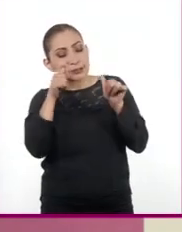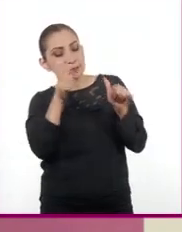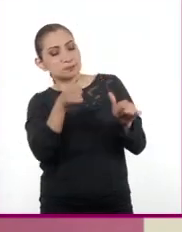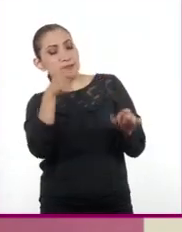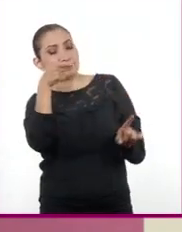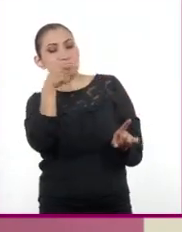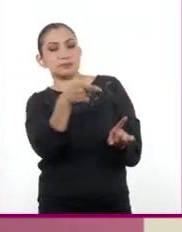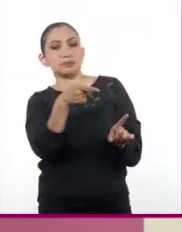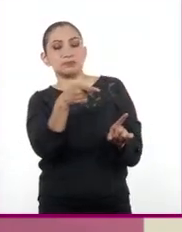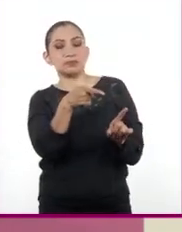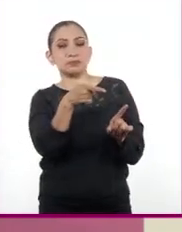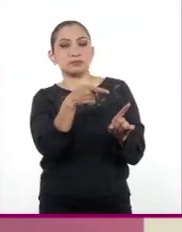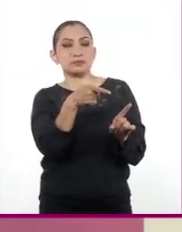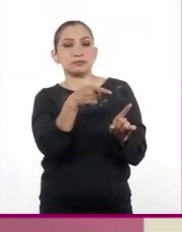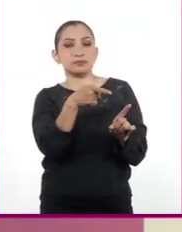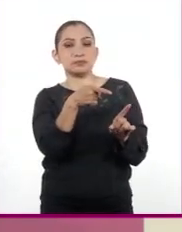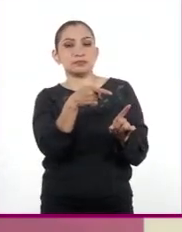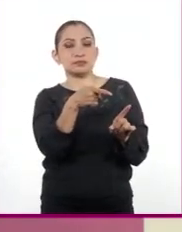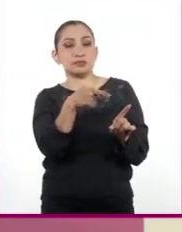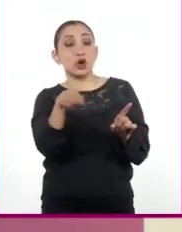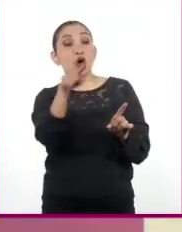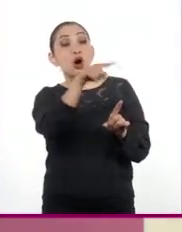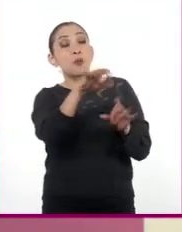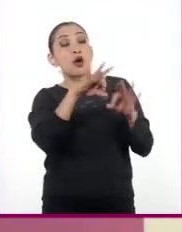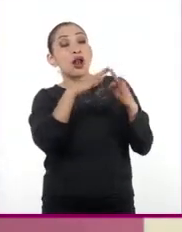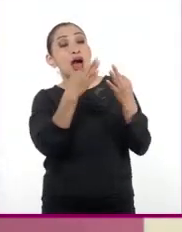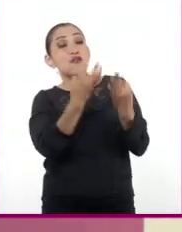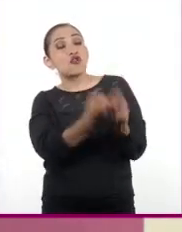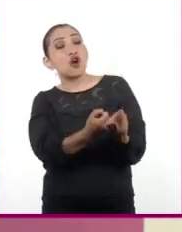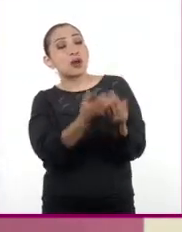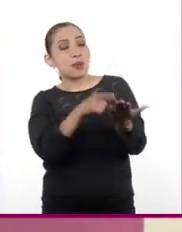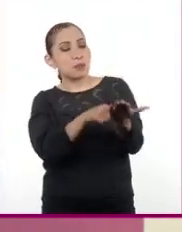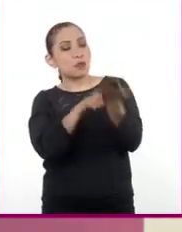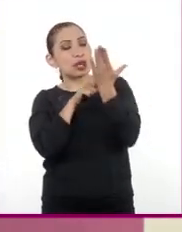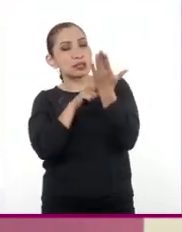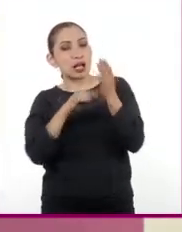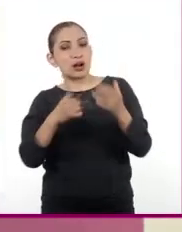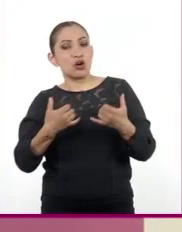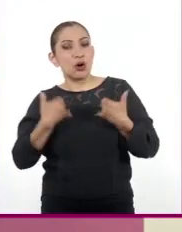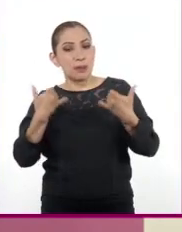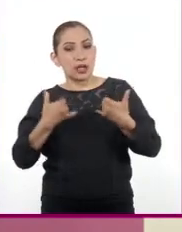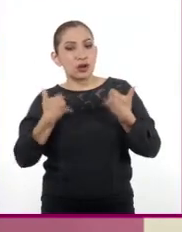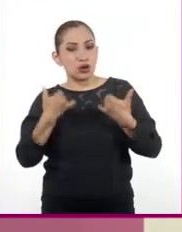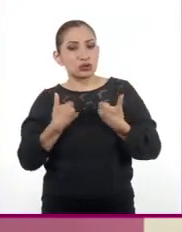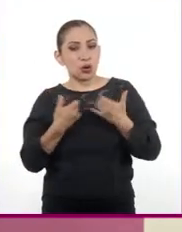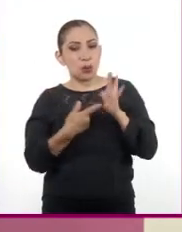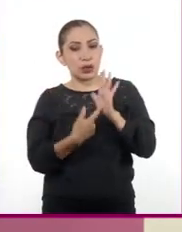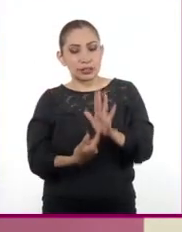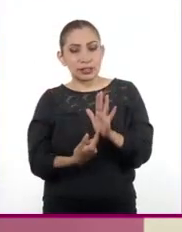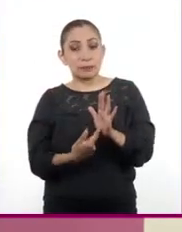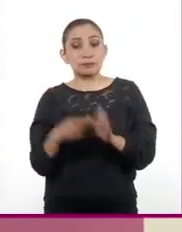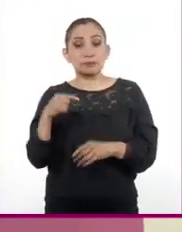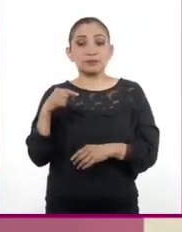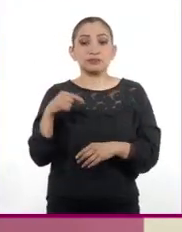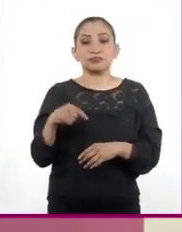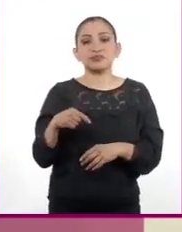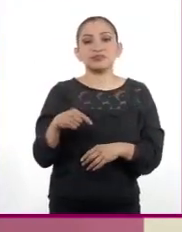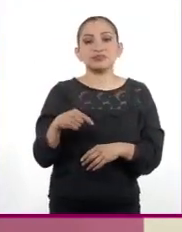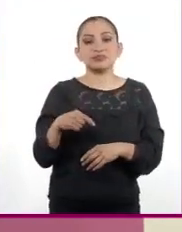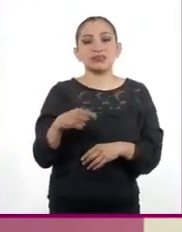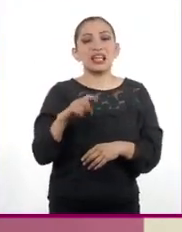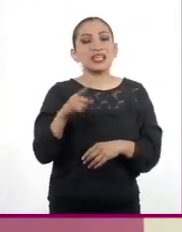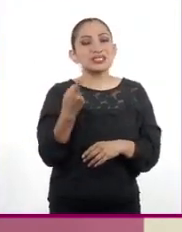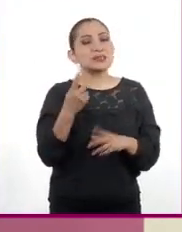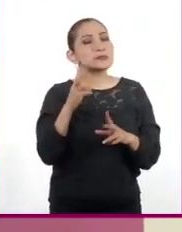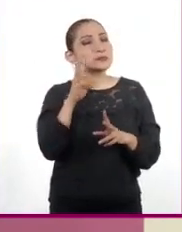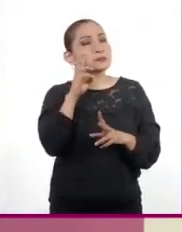hacia la manera en que los medios retratan a los adolescentes o los presentan, ¿no? Aquí es un poco